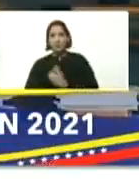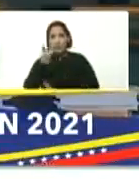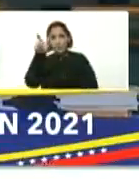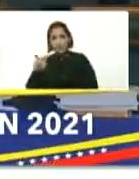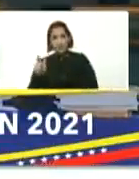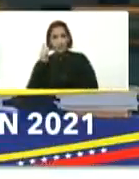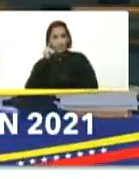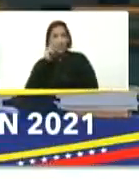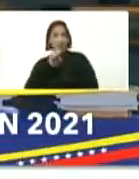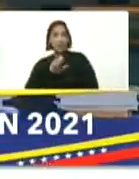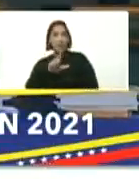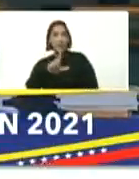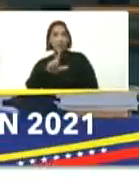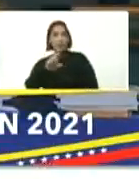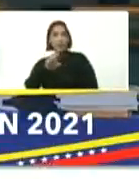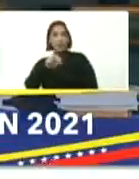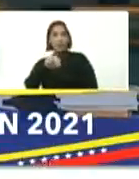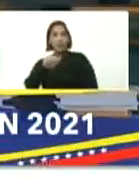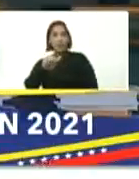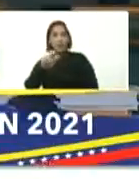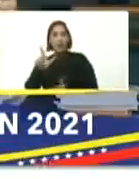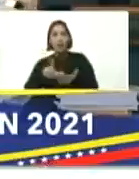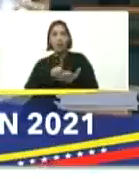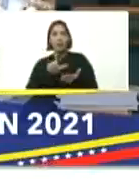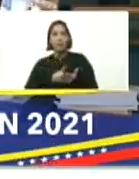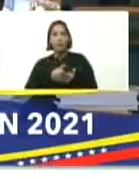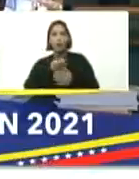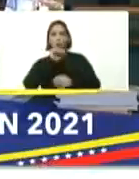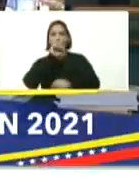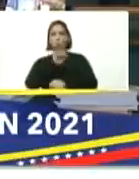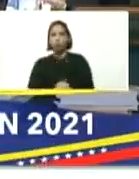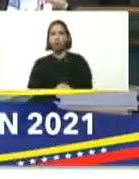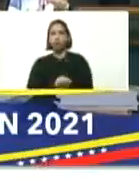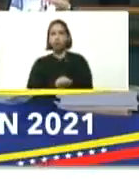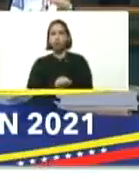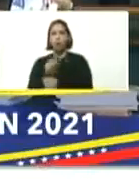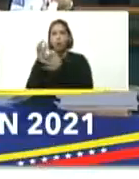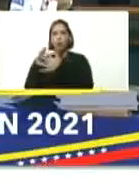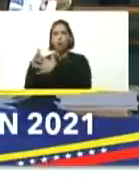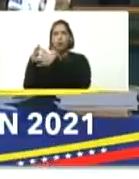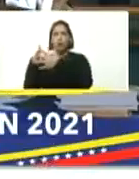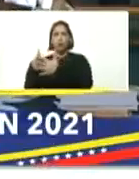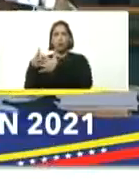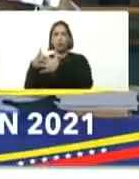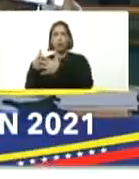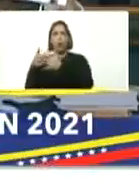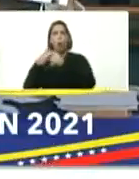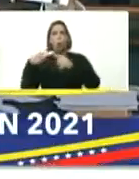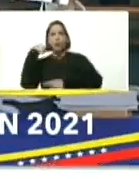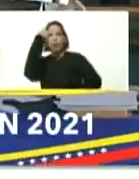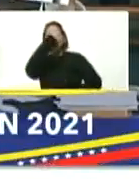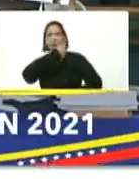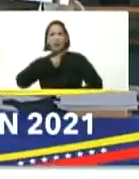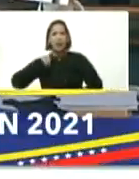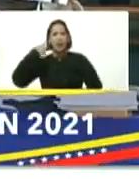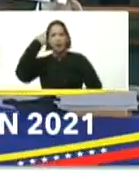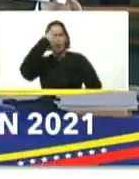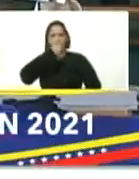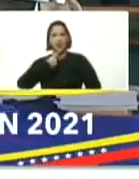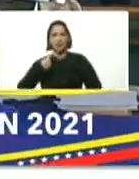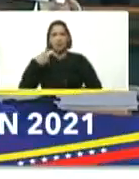periodista Elena Villar y su libro Esclavos Unidos, la otra cara del America Dream.